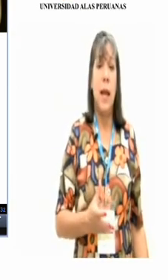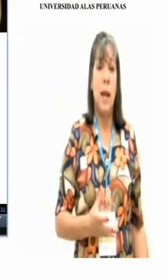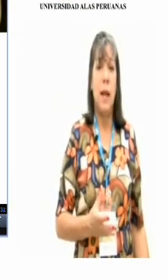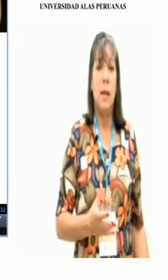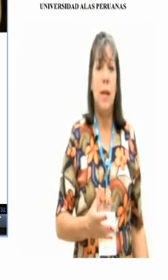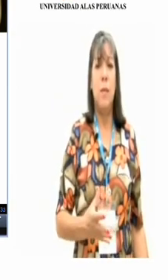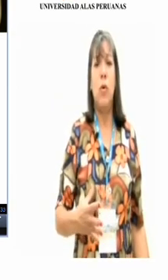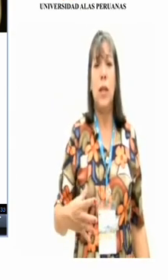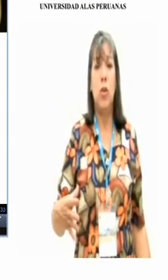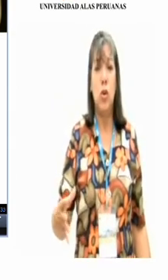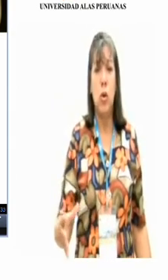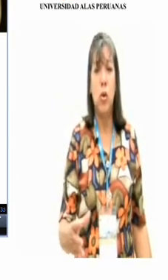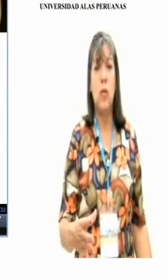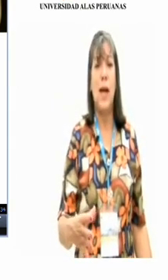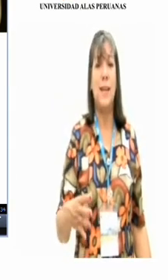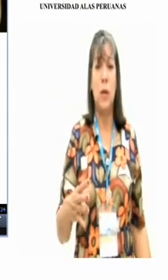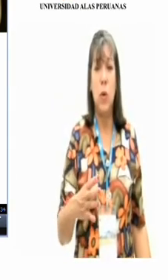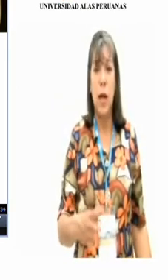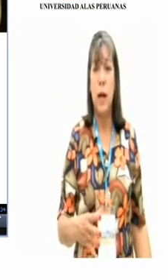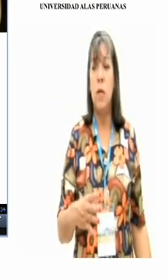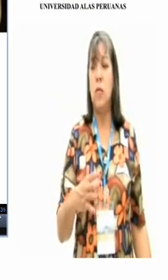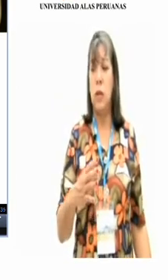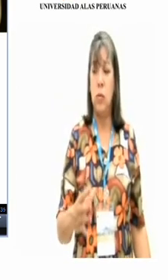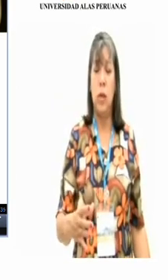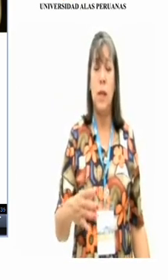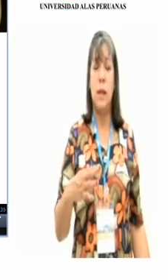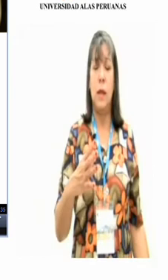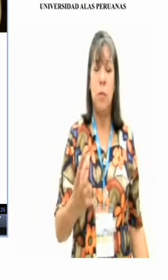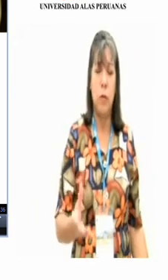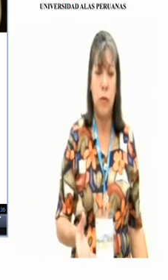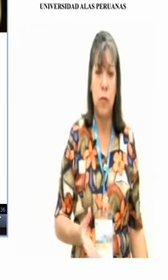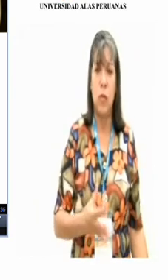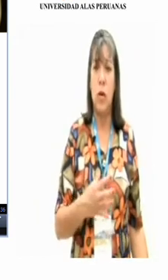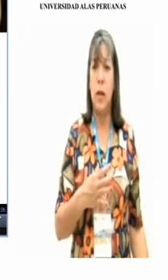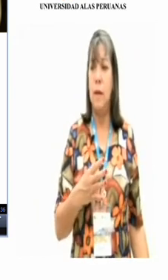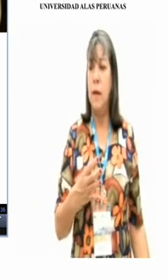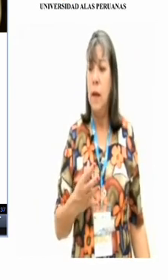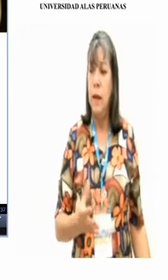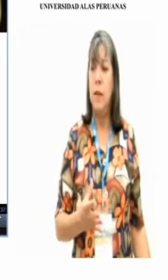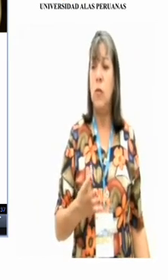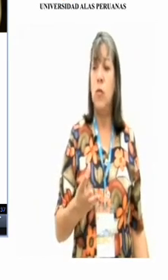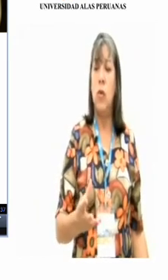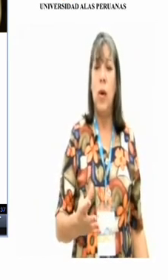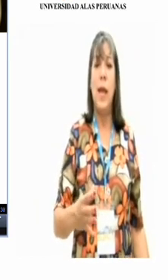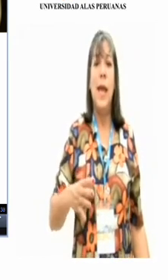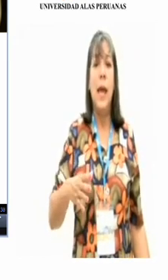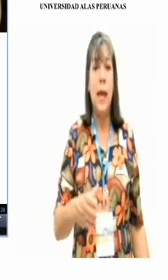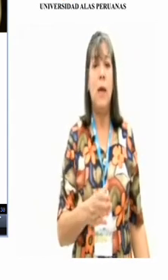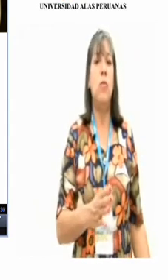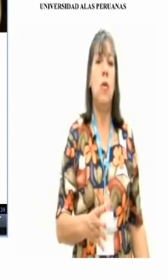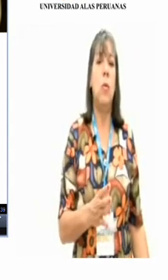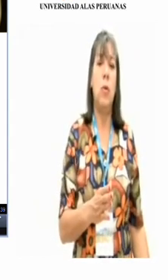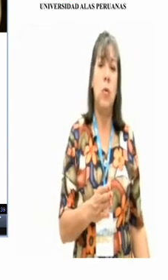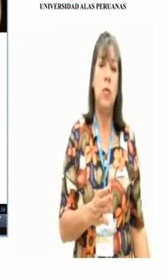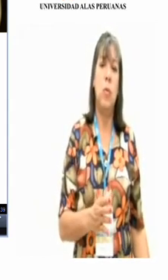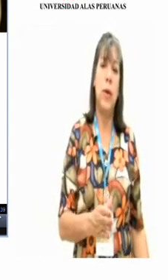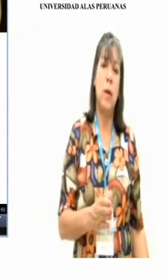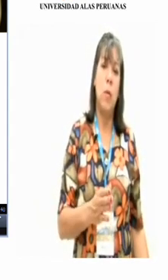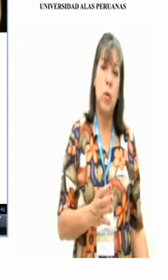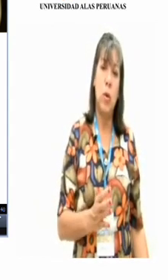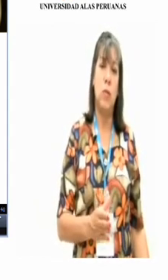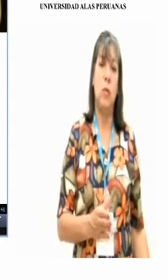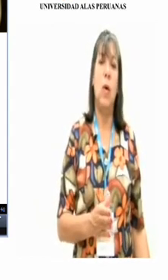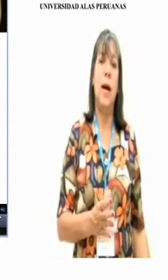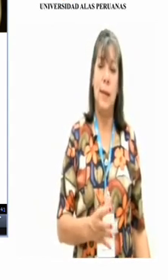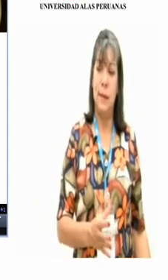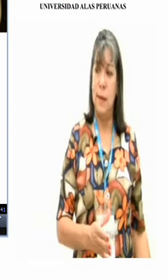lado, la sinergia. Tenemos que todos articularnos, estudiantes, profesores, instituciones, en un solo producto, pues